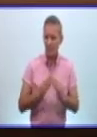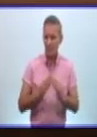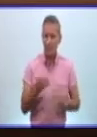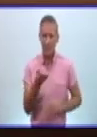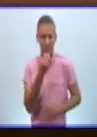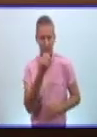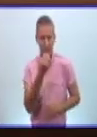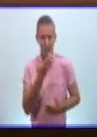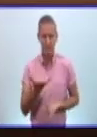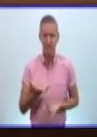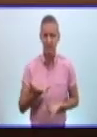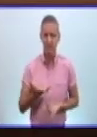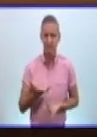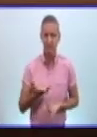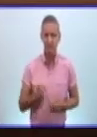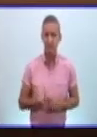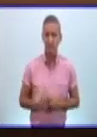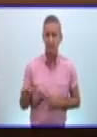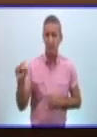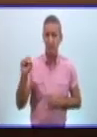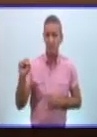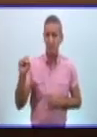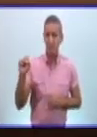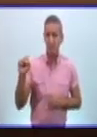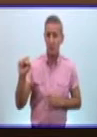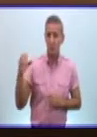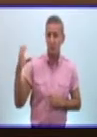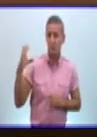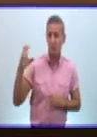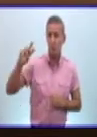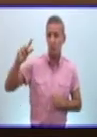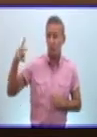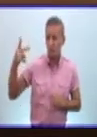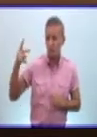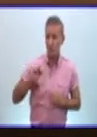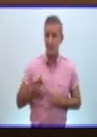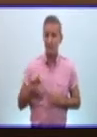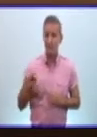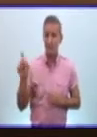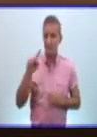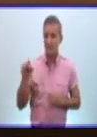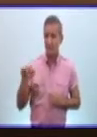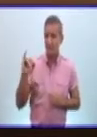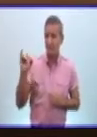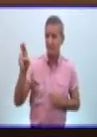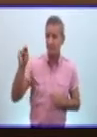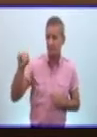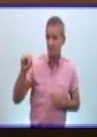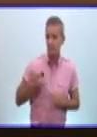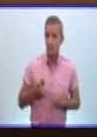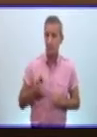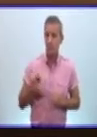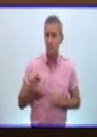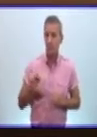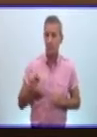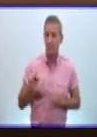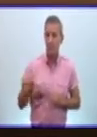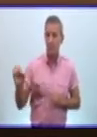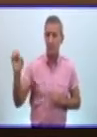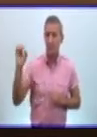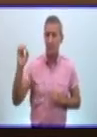alimentos, el sulfato de cobre 2, el zinc, el